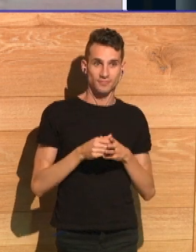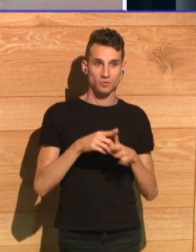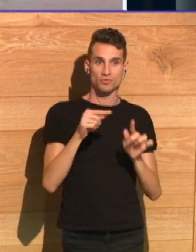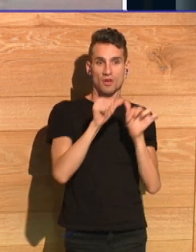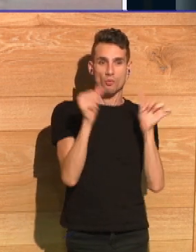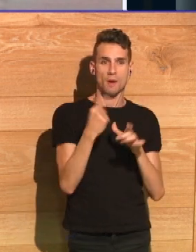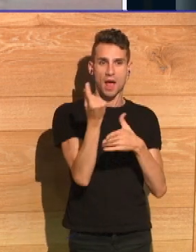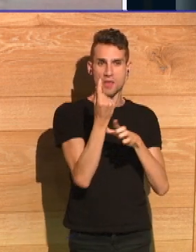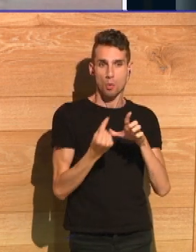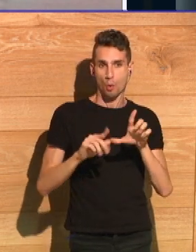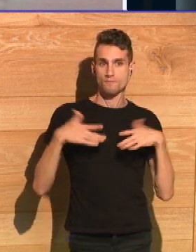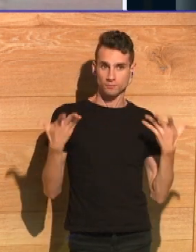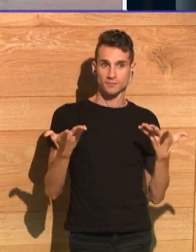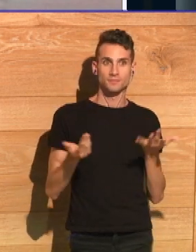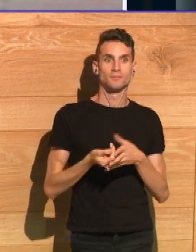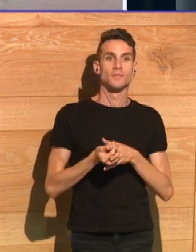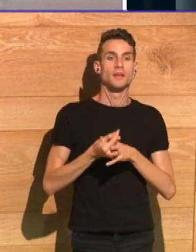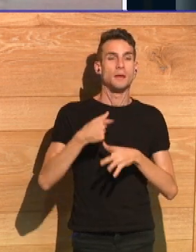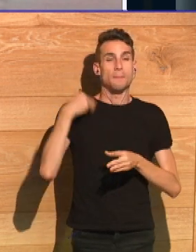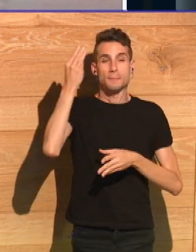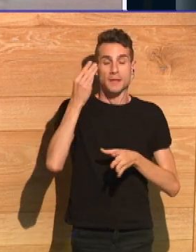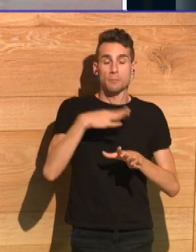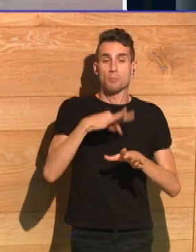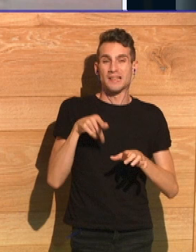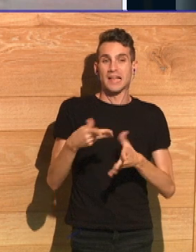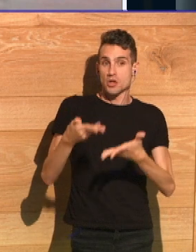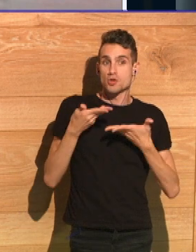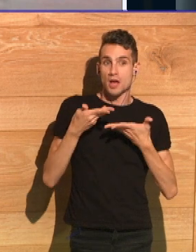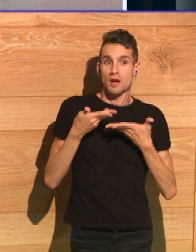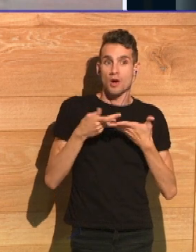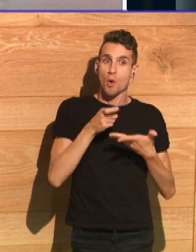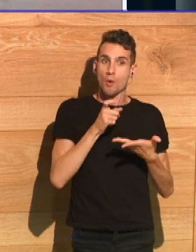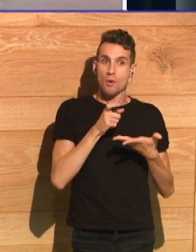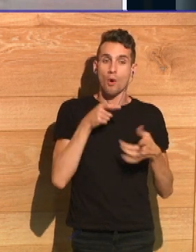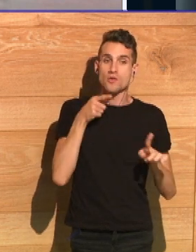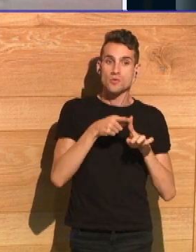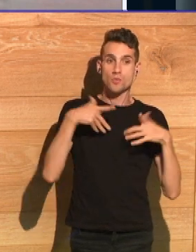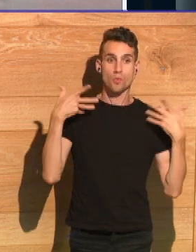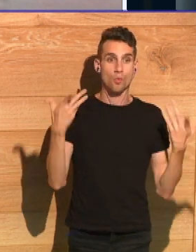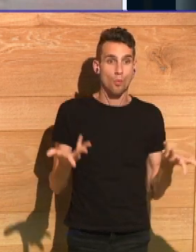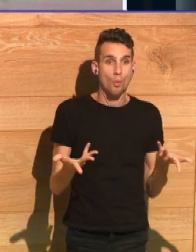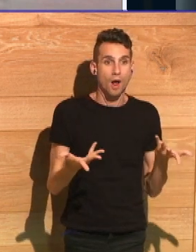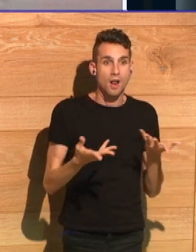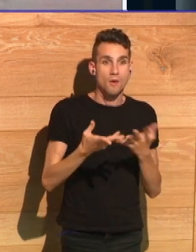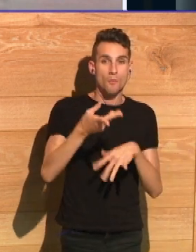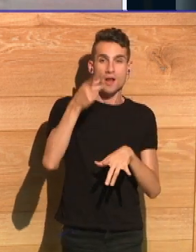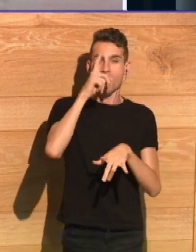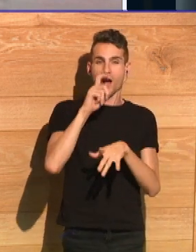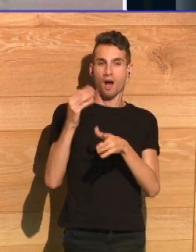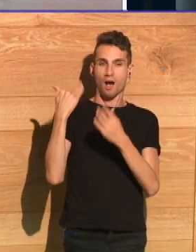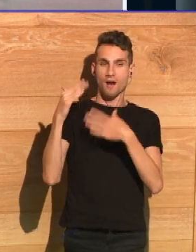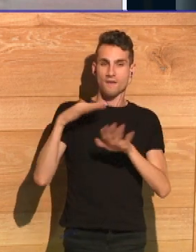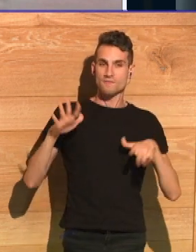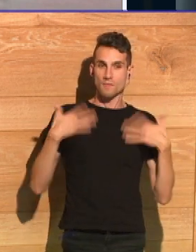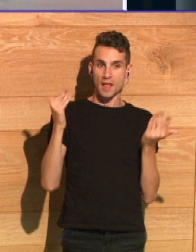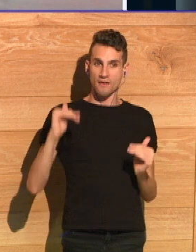más espontáneo. Y pensé que igual me podría ayudar a rememorar esa espontaneidad de la infancia en el